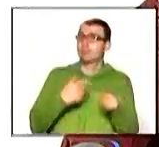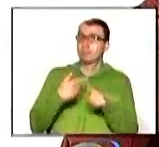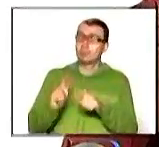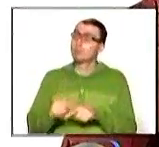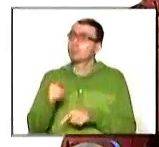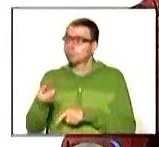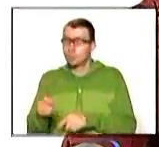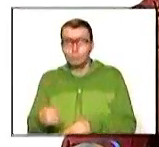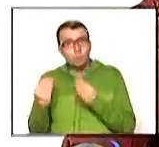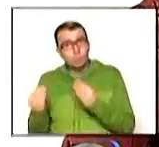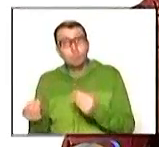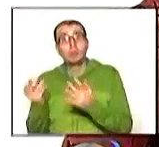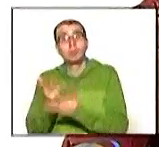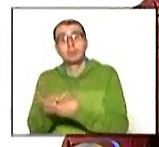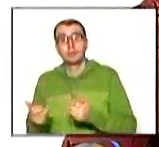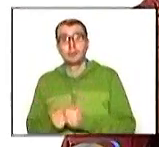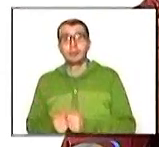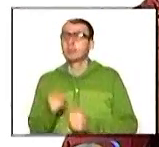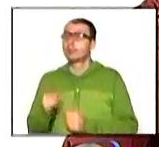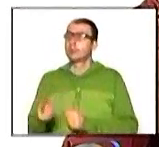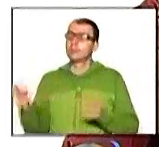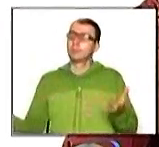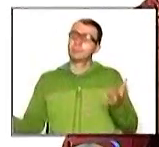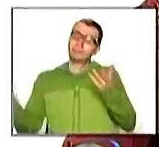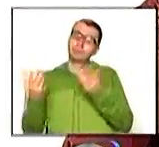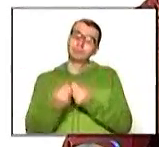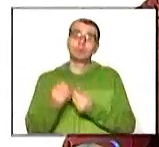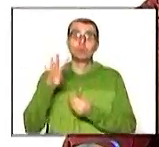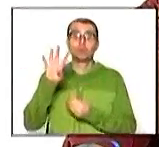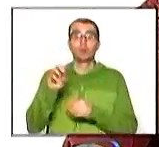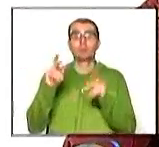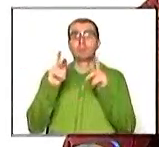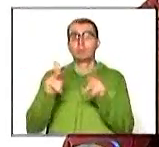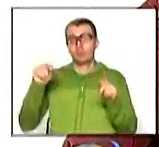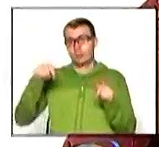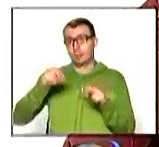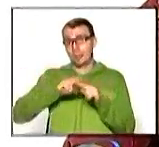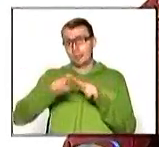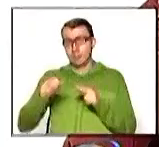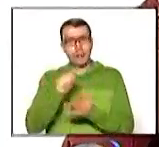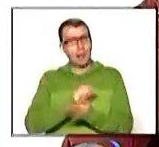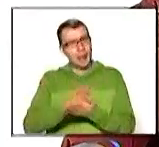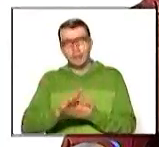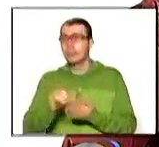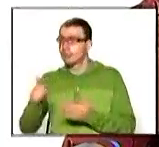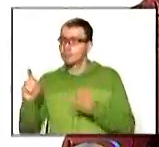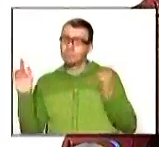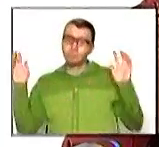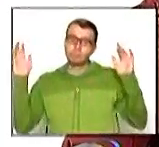mago, y reúne 9 magos en Manizales. La entrada es gratis.